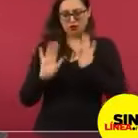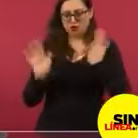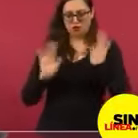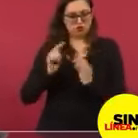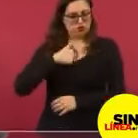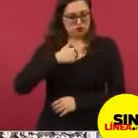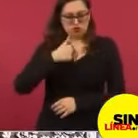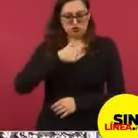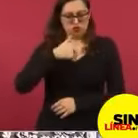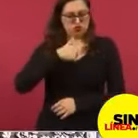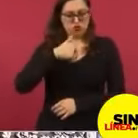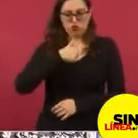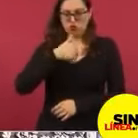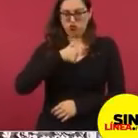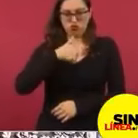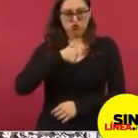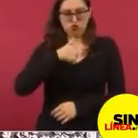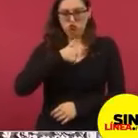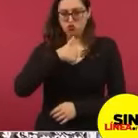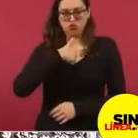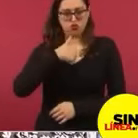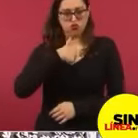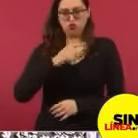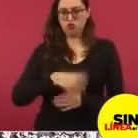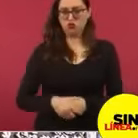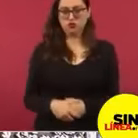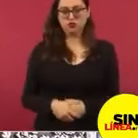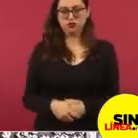usted, así era cuando Porfirio Díaz.